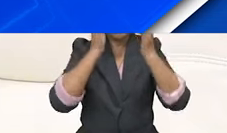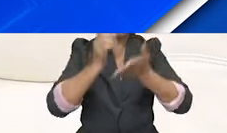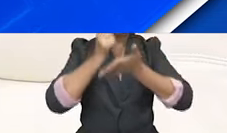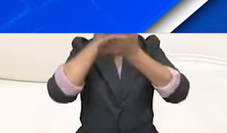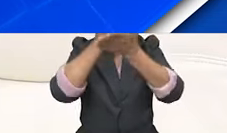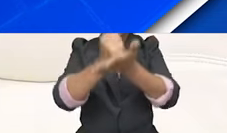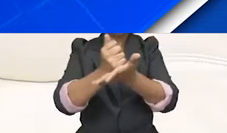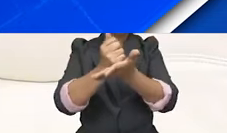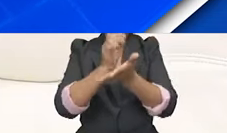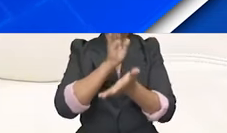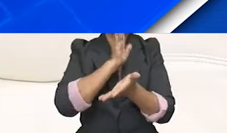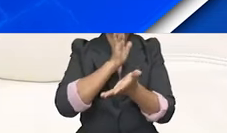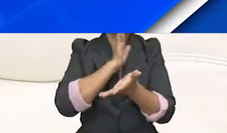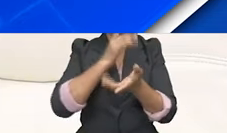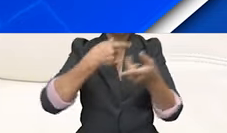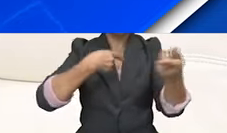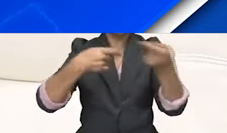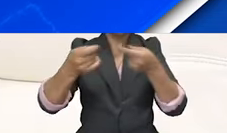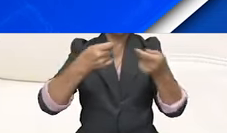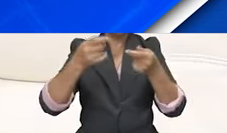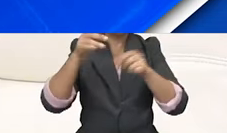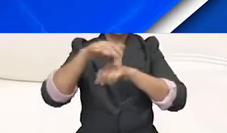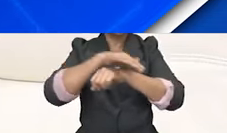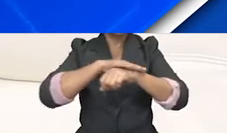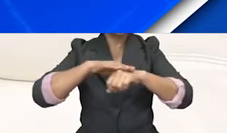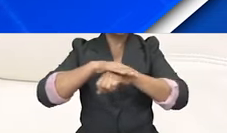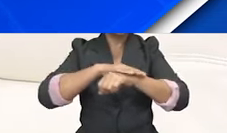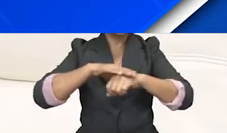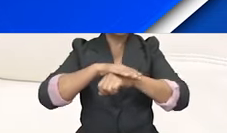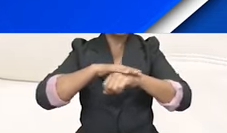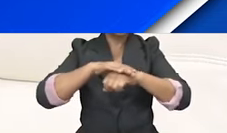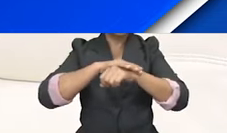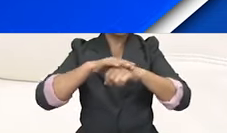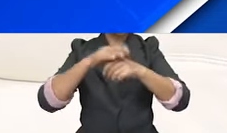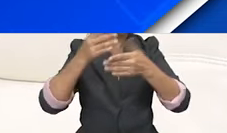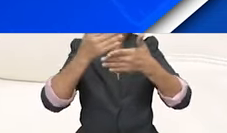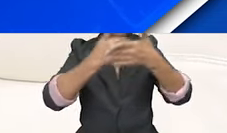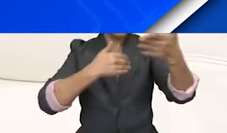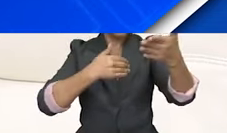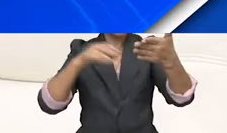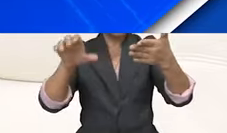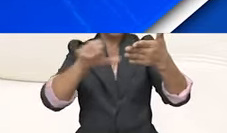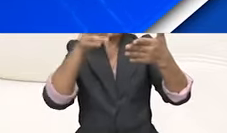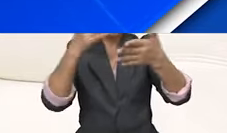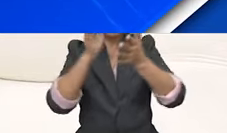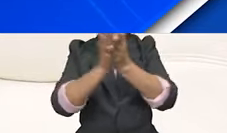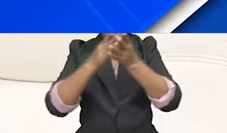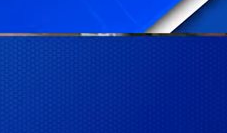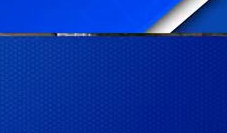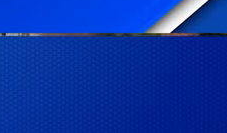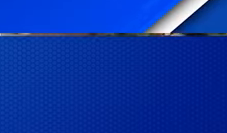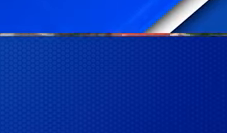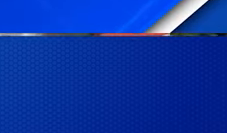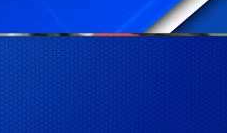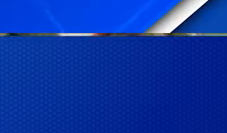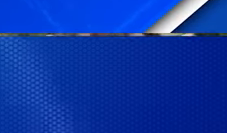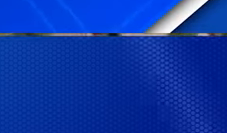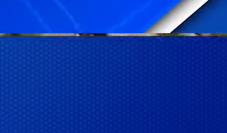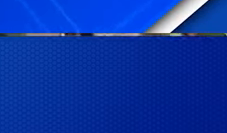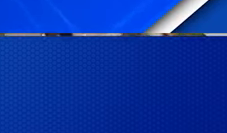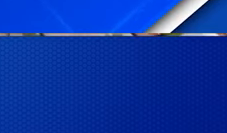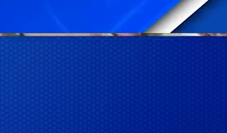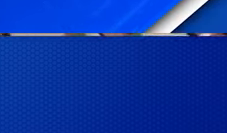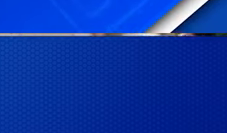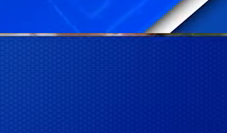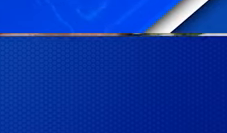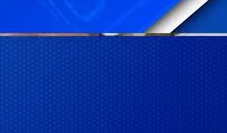servicios relacionados a la tramitología de permisos, certificaciones y demás documentos de exportación.